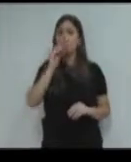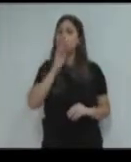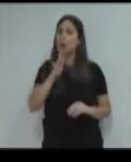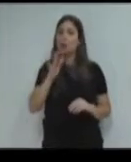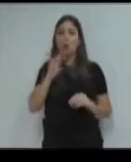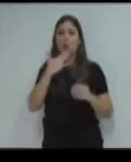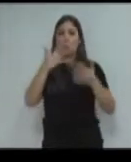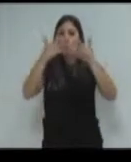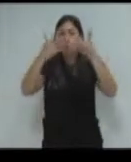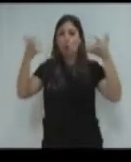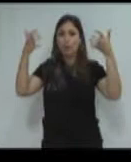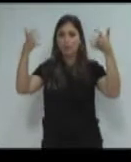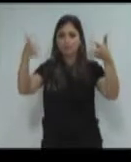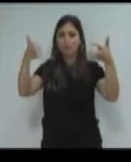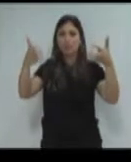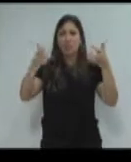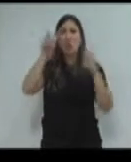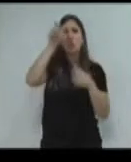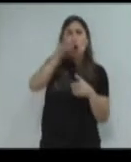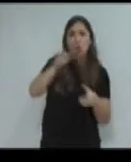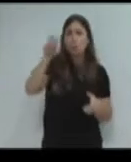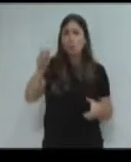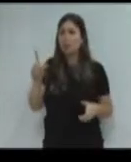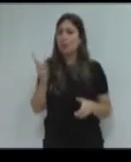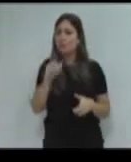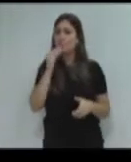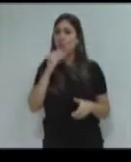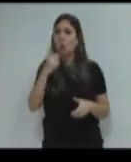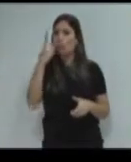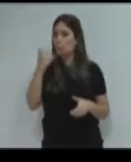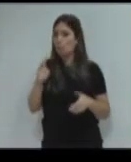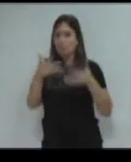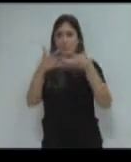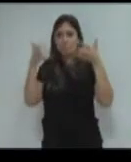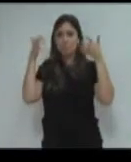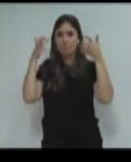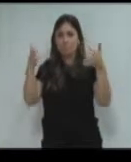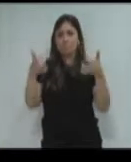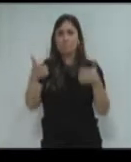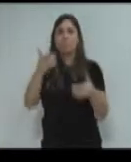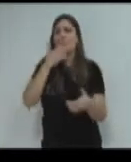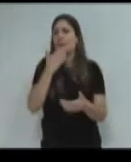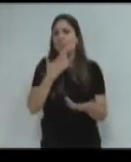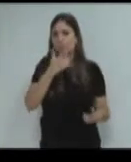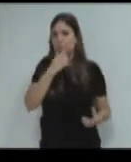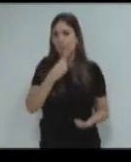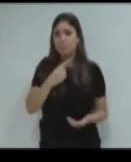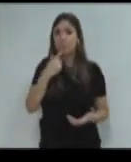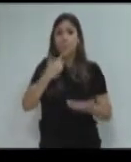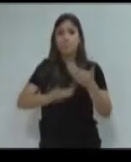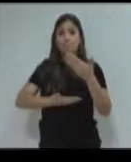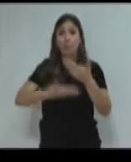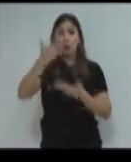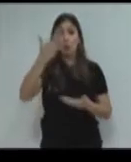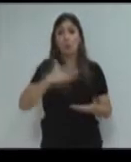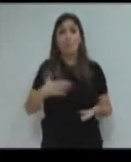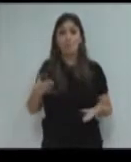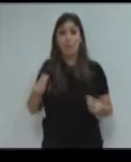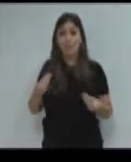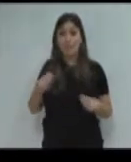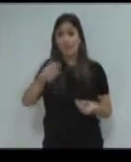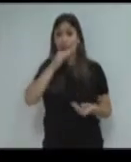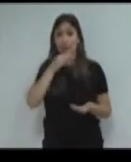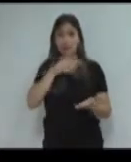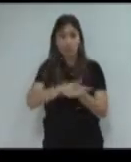Sí. Antes que las columnas. Es decir, yo creo que, por poner un ejemplo muy claro, el periódico impreso, que